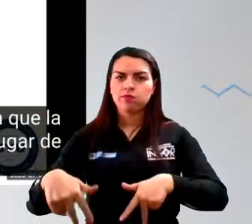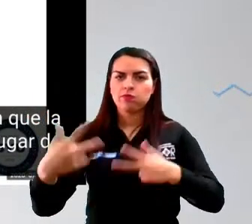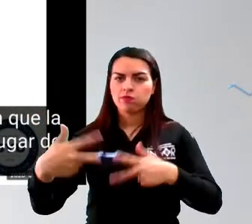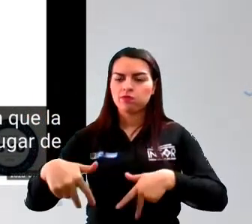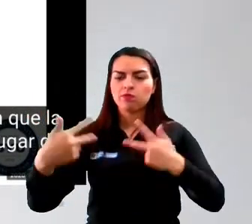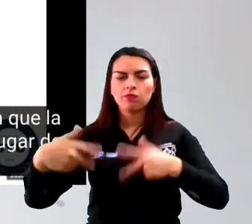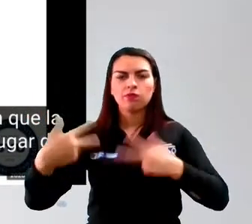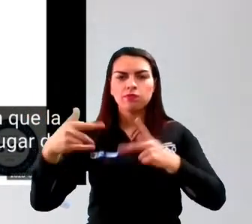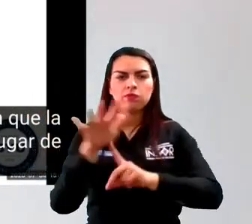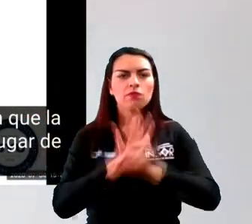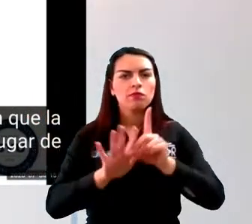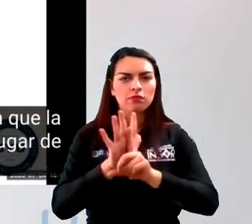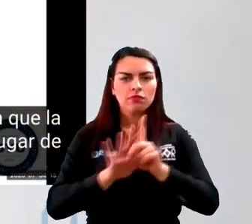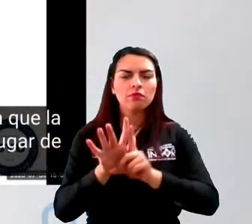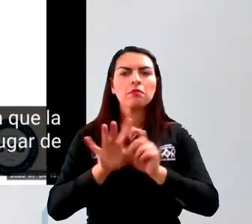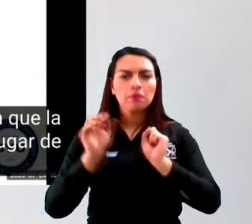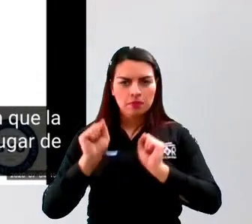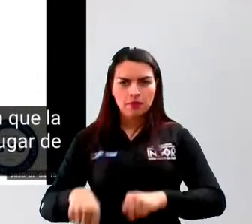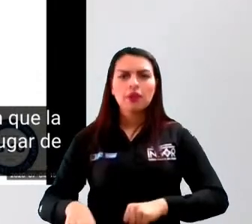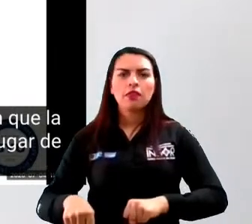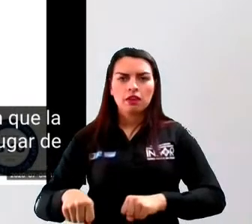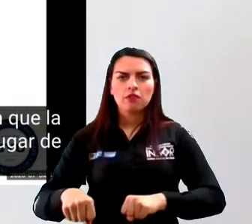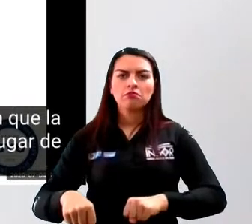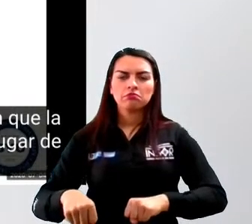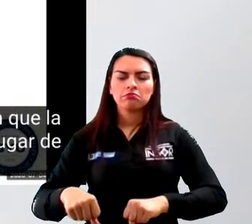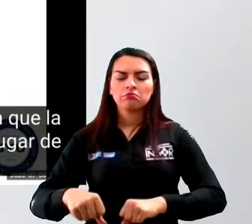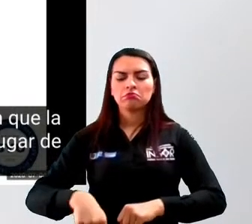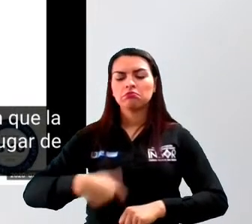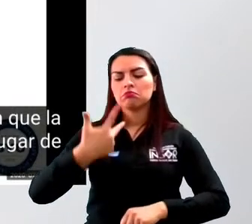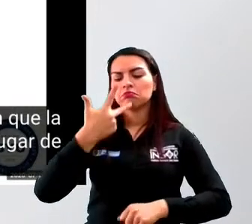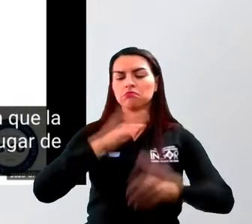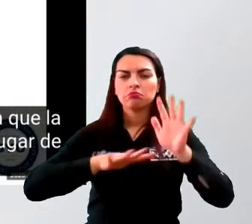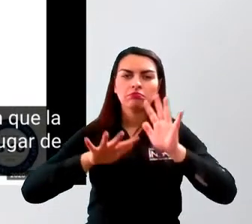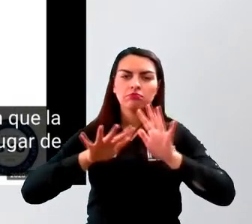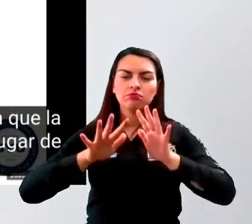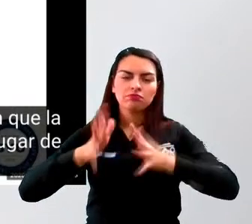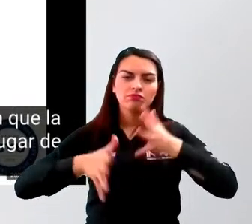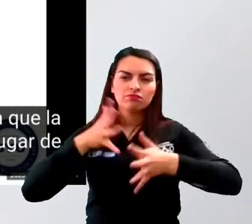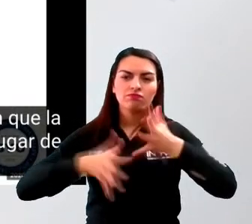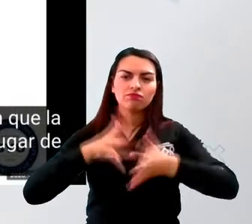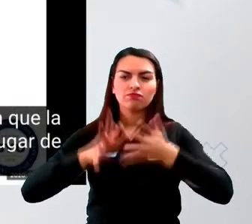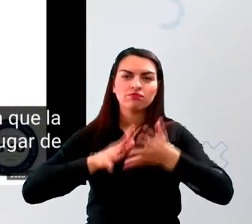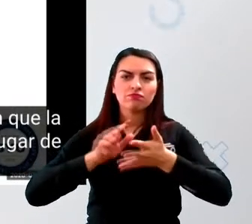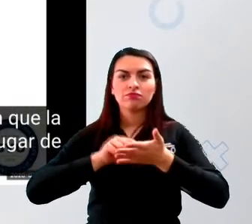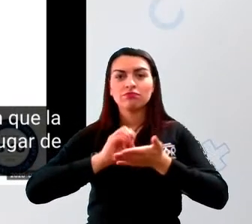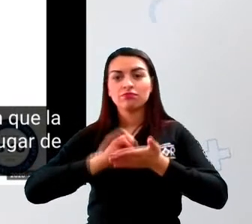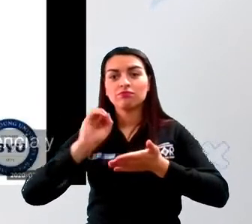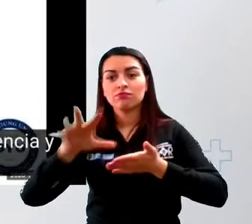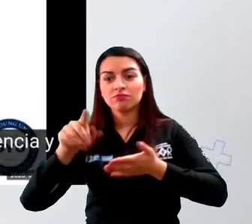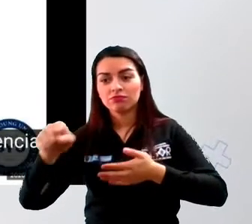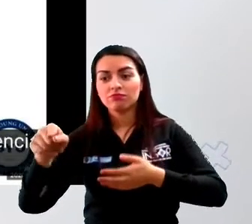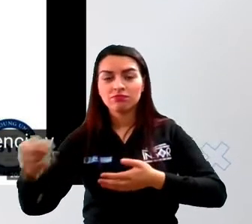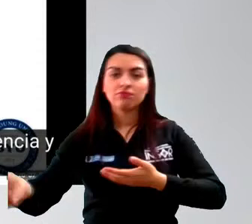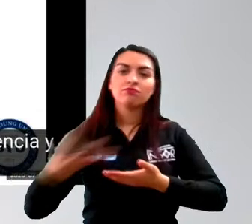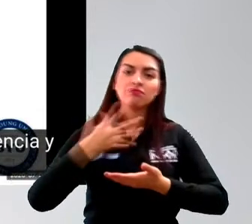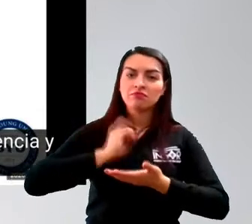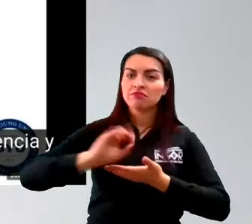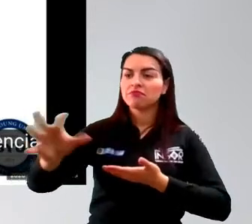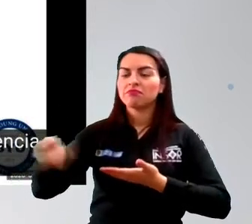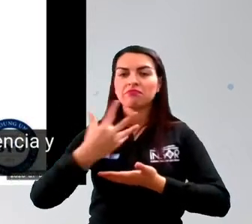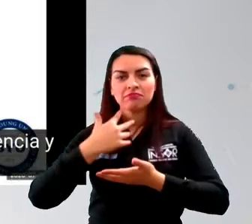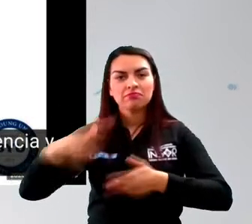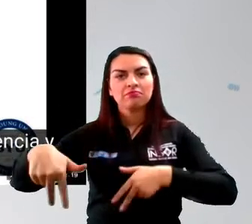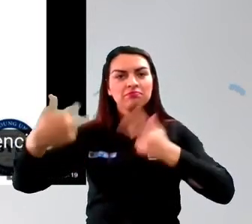ver en cualquier momento donde la comunicación es de ida y vuelta. La mayoría de los sistemas